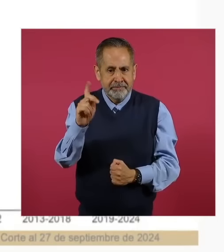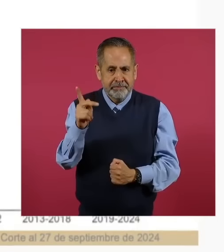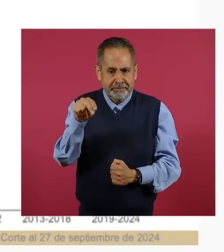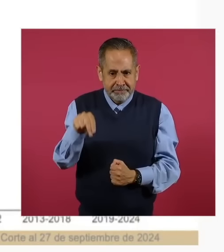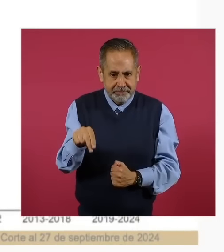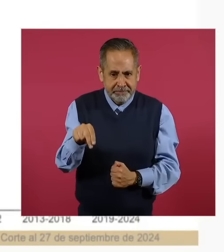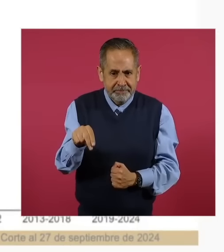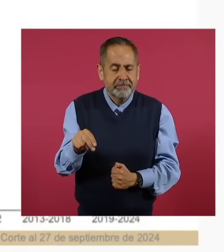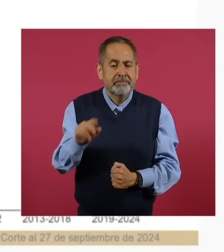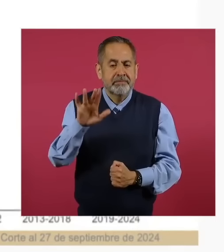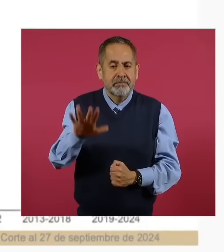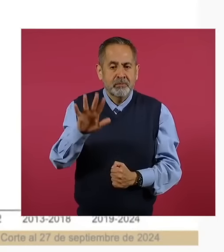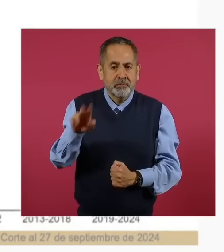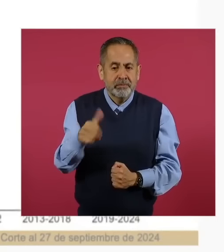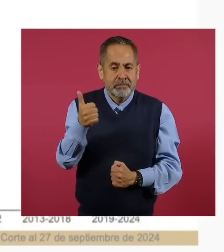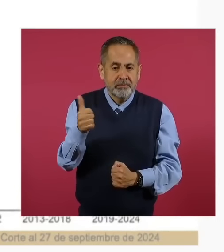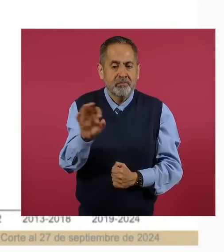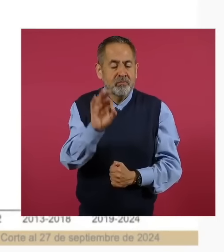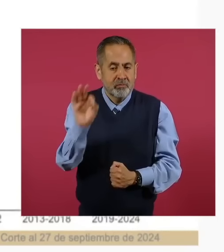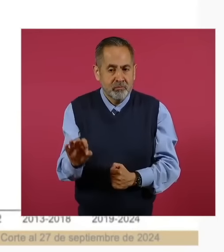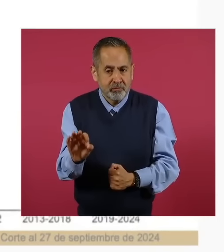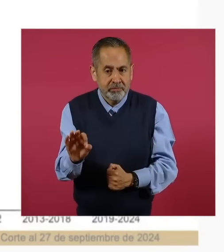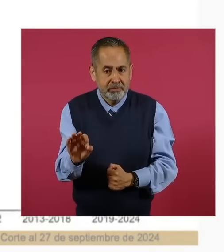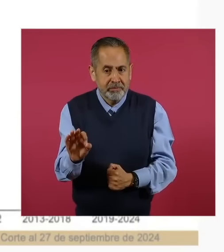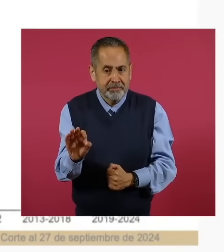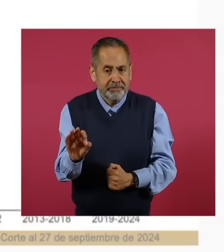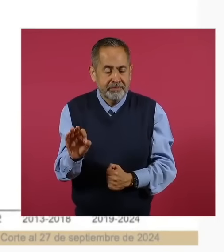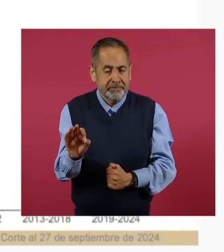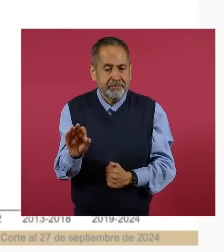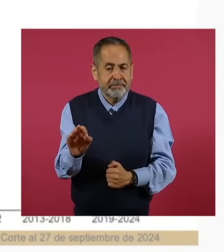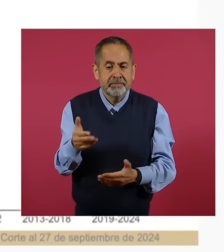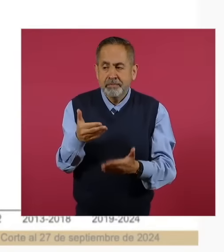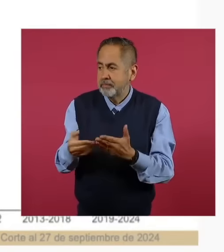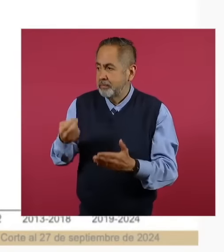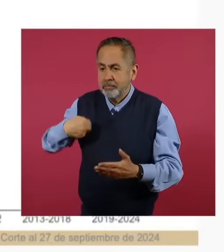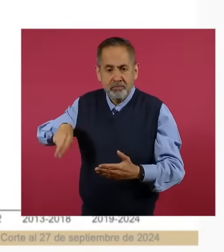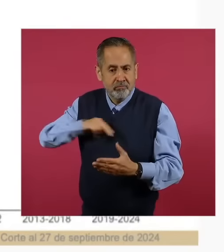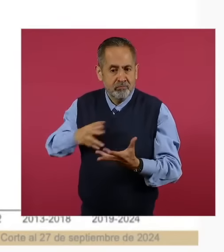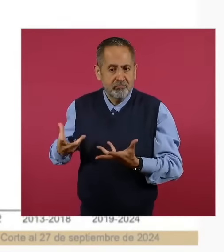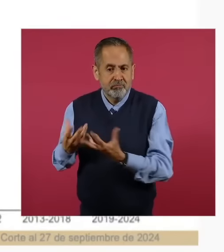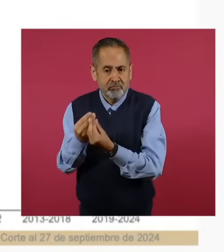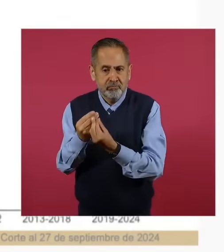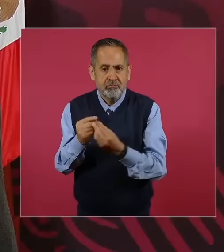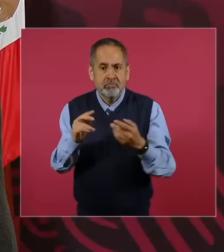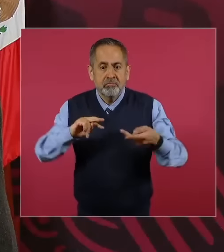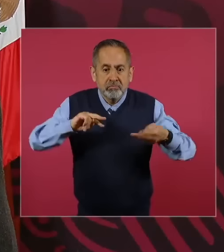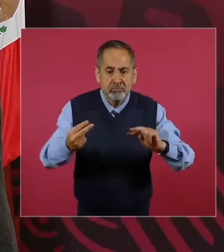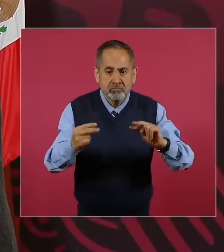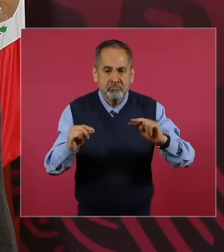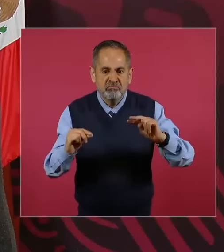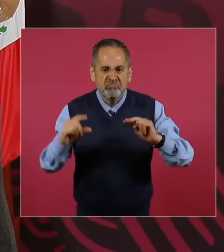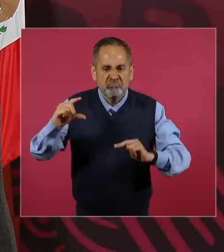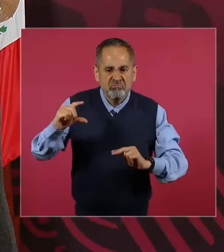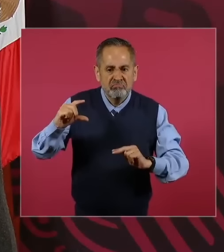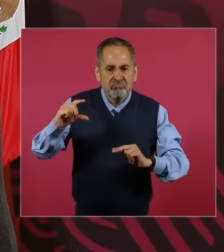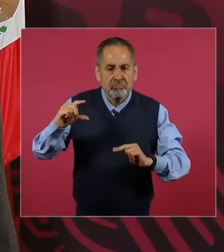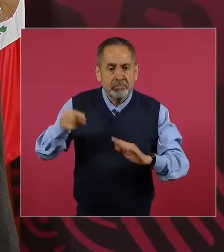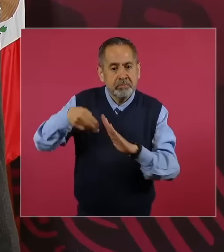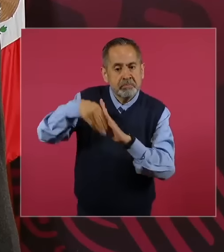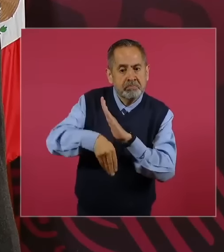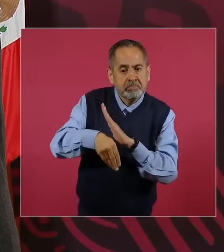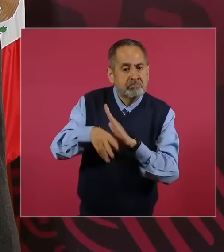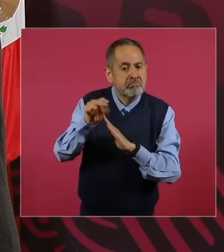Nieto 56%. Y con nosotros se apreció el peso, no hubo